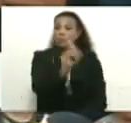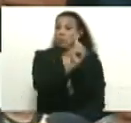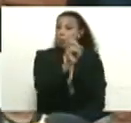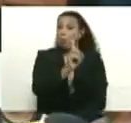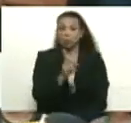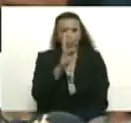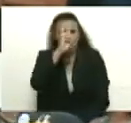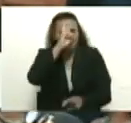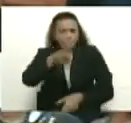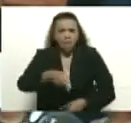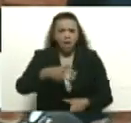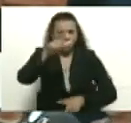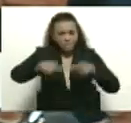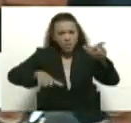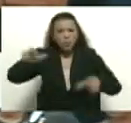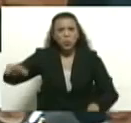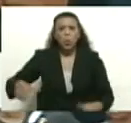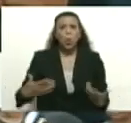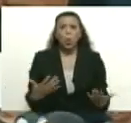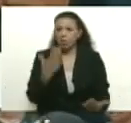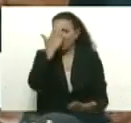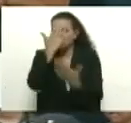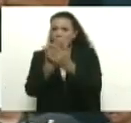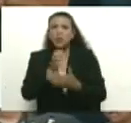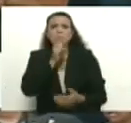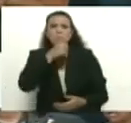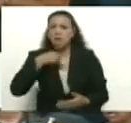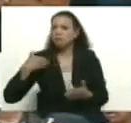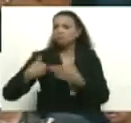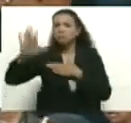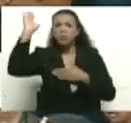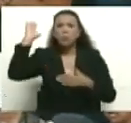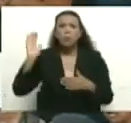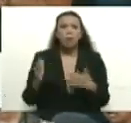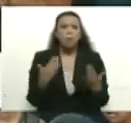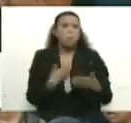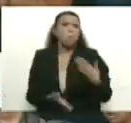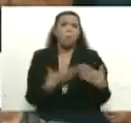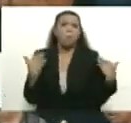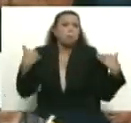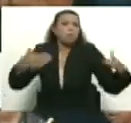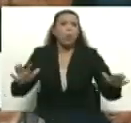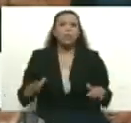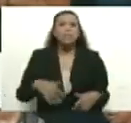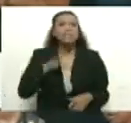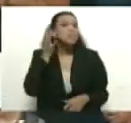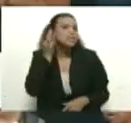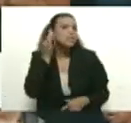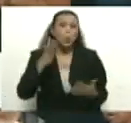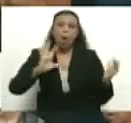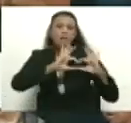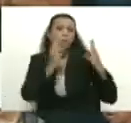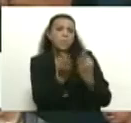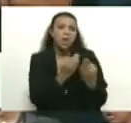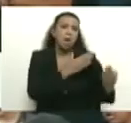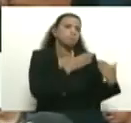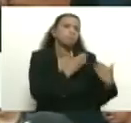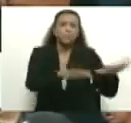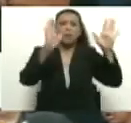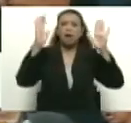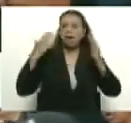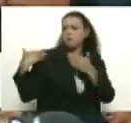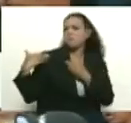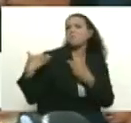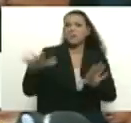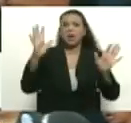Y no respetan a nadie. Si está un señor al frente de su casa, se lo llevan por delante. Si está una señora con su familia, se la llevan